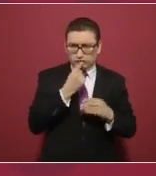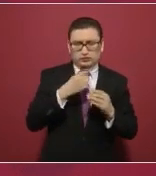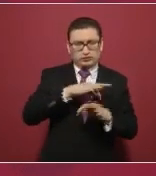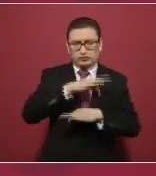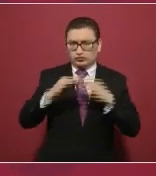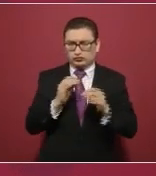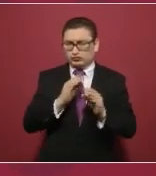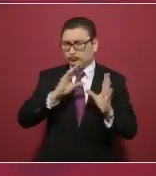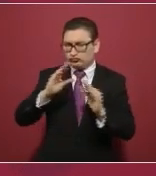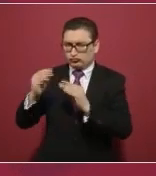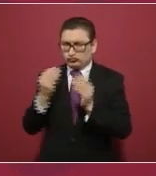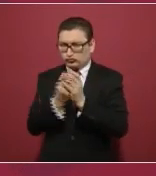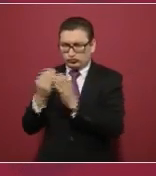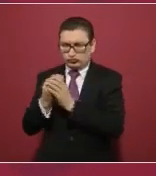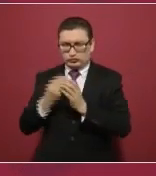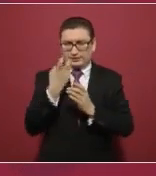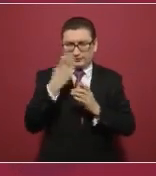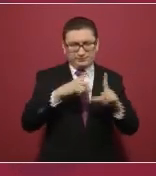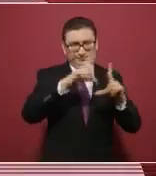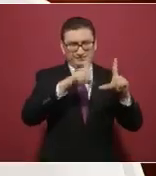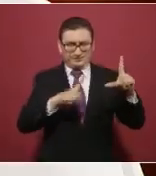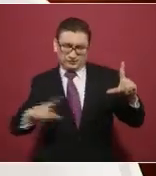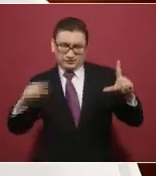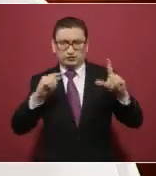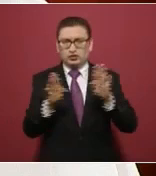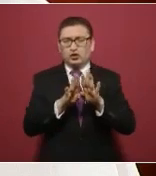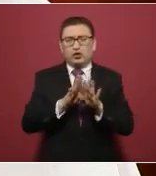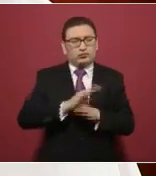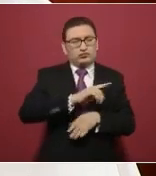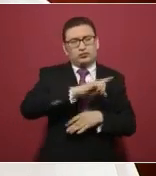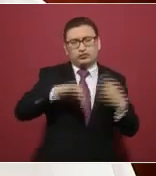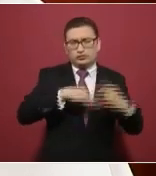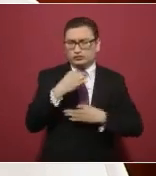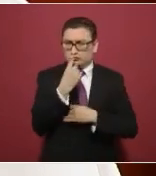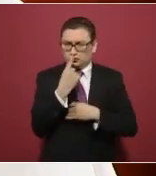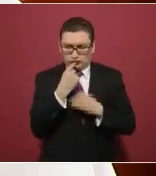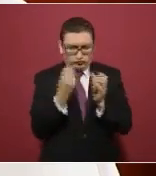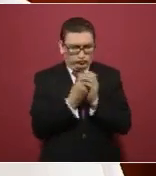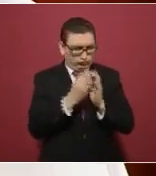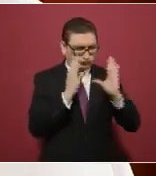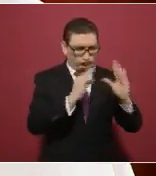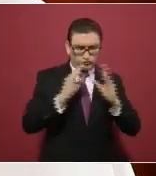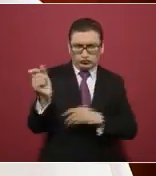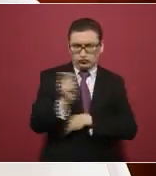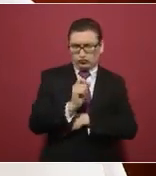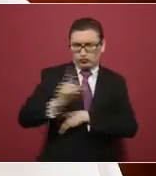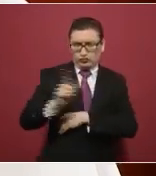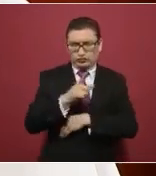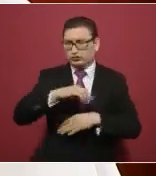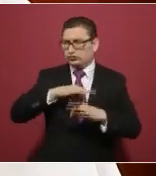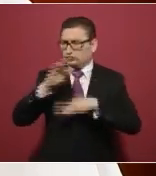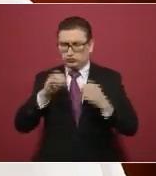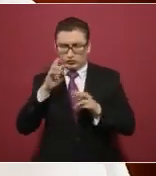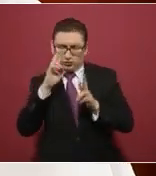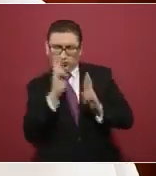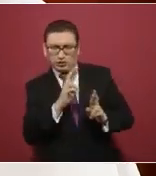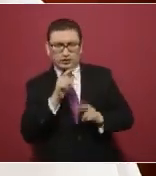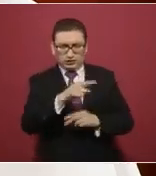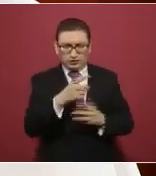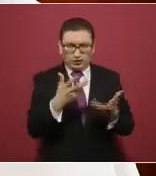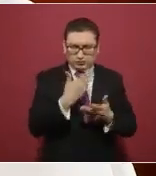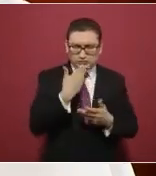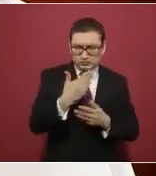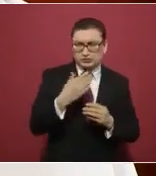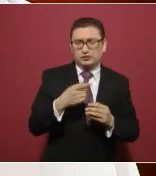país puede revertirse por medio de la profesionalización de las policías y la dignificación de su labor. La dotación de